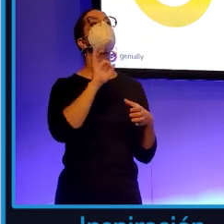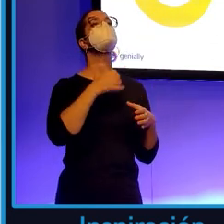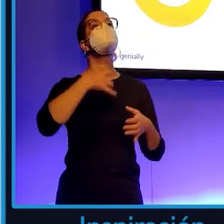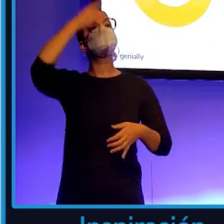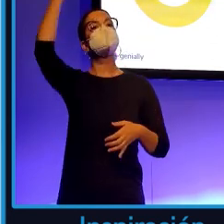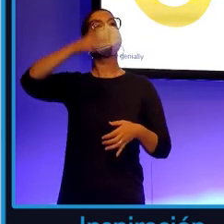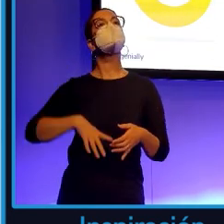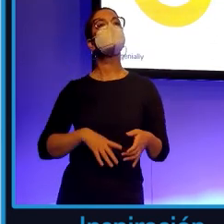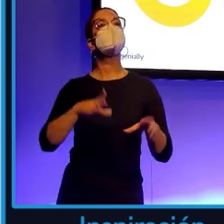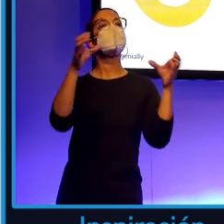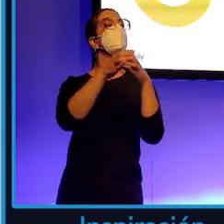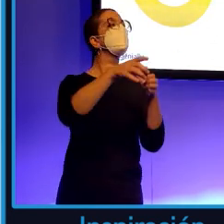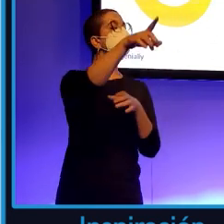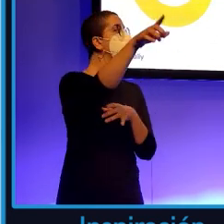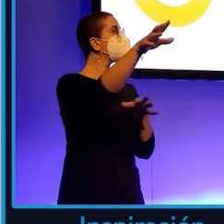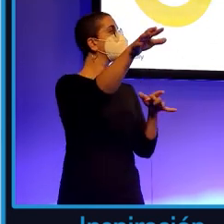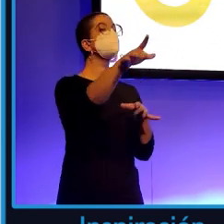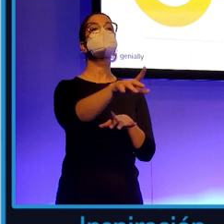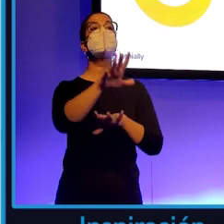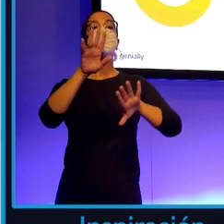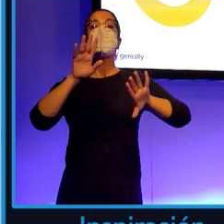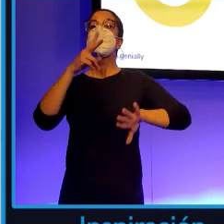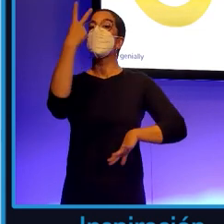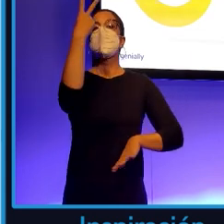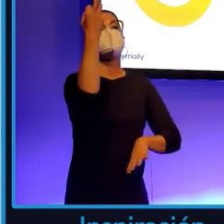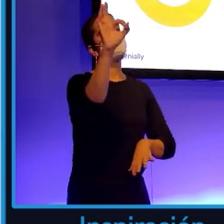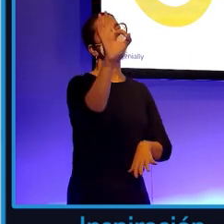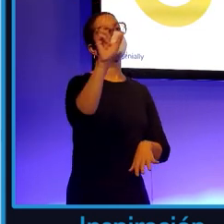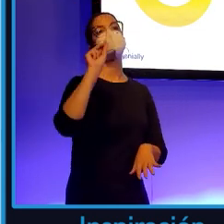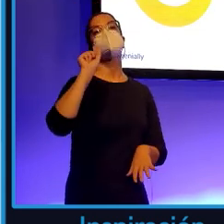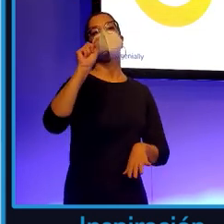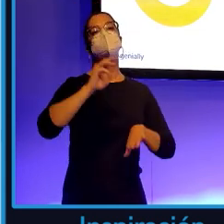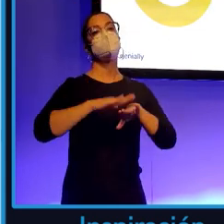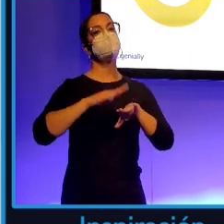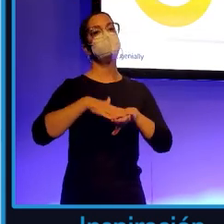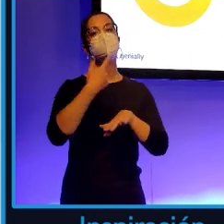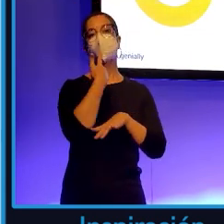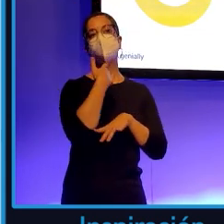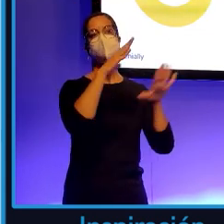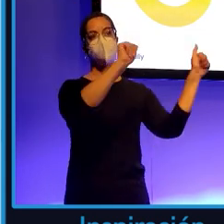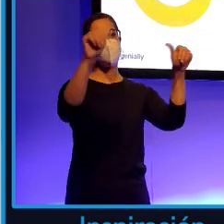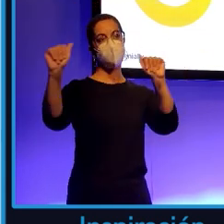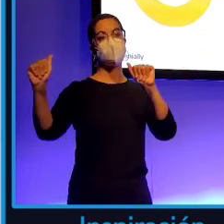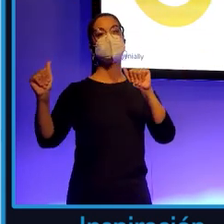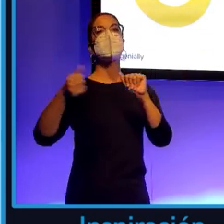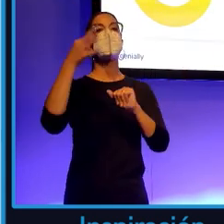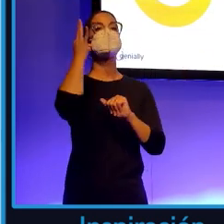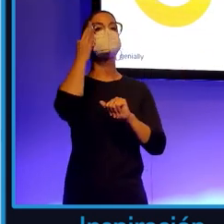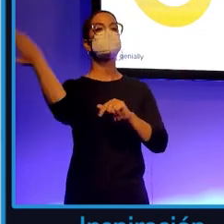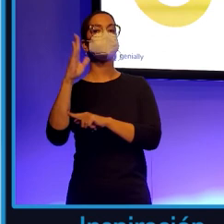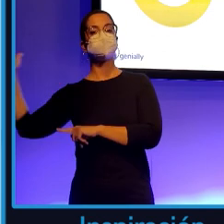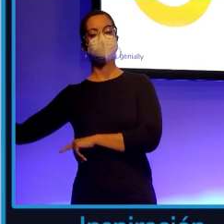es este grupo que está aquí tienes 20 segundos para ellos decir adiós y presentar a la tesis la presentadora que entre